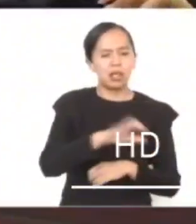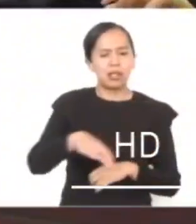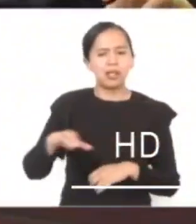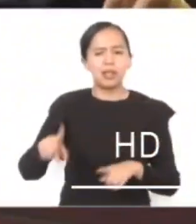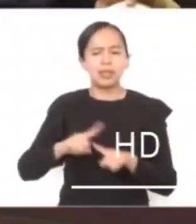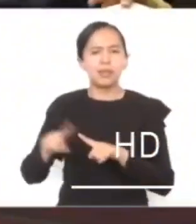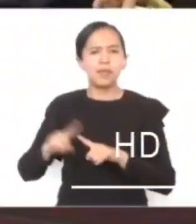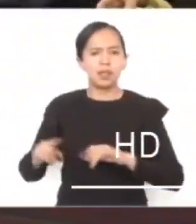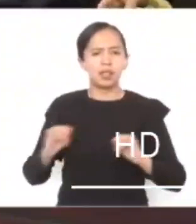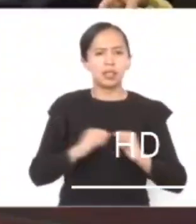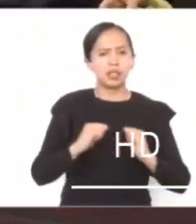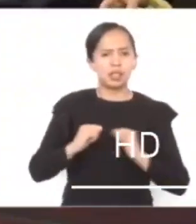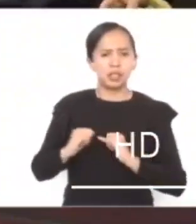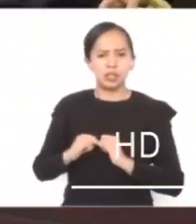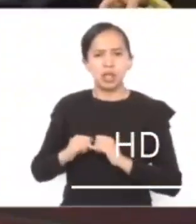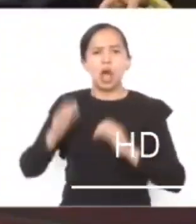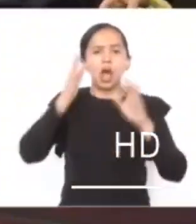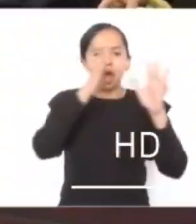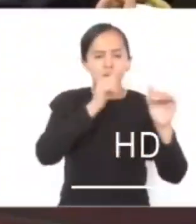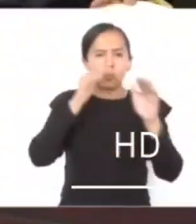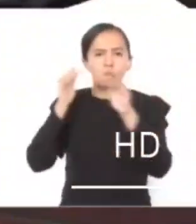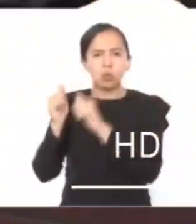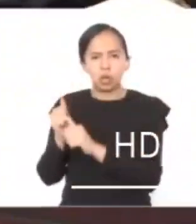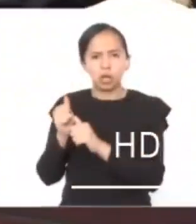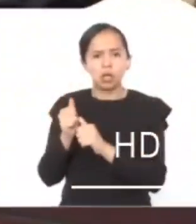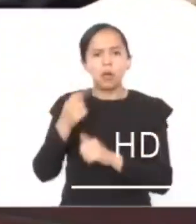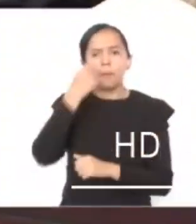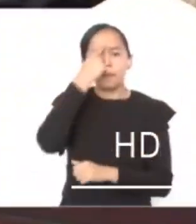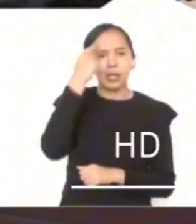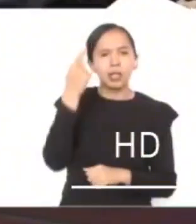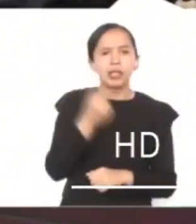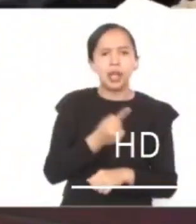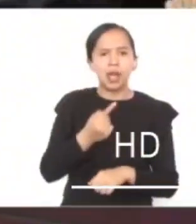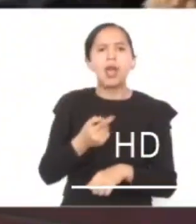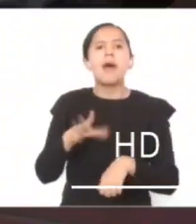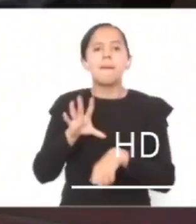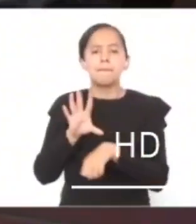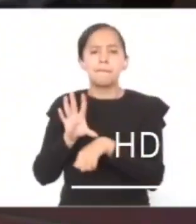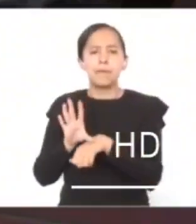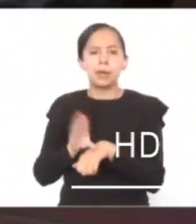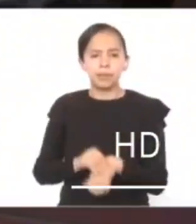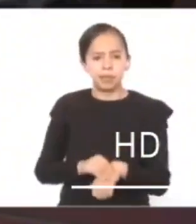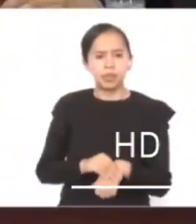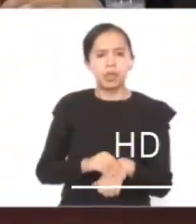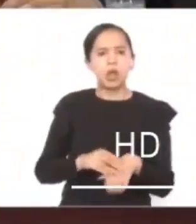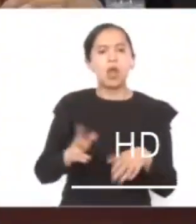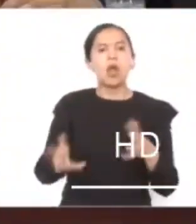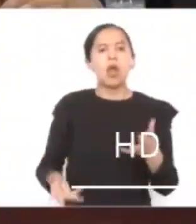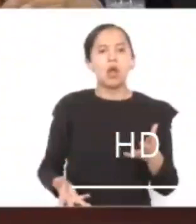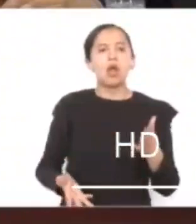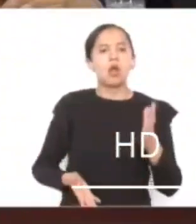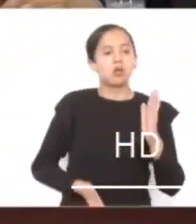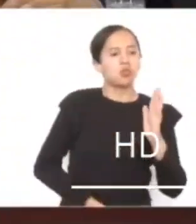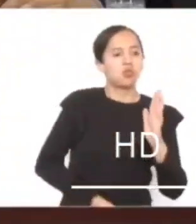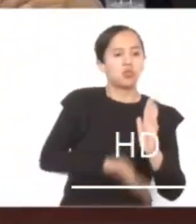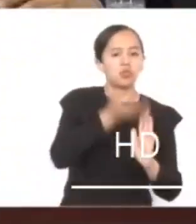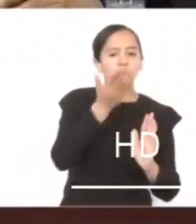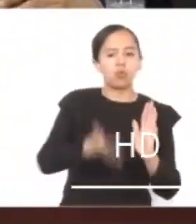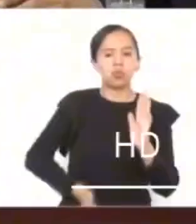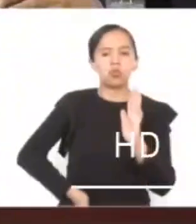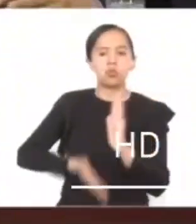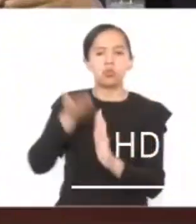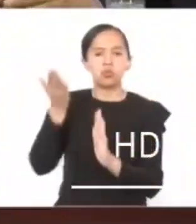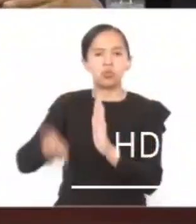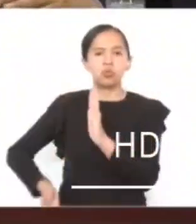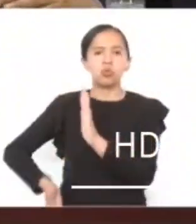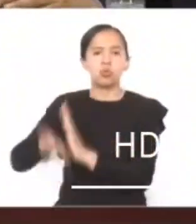los inmuebles colapsados que permitan tener obras en